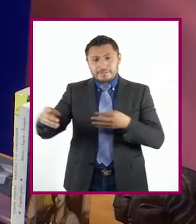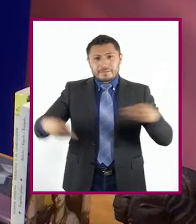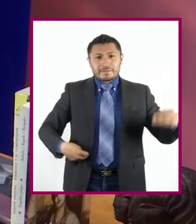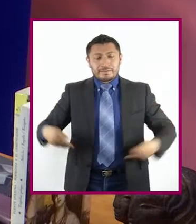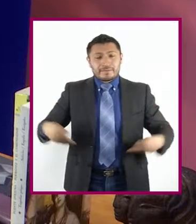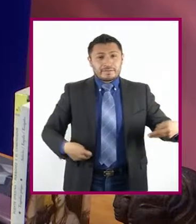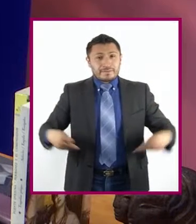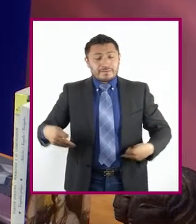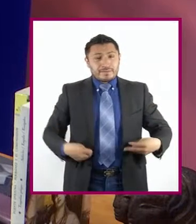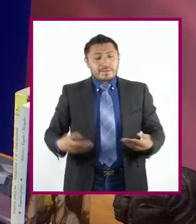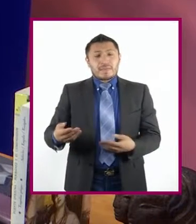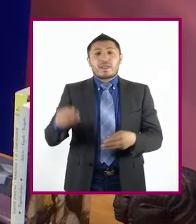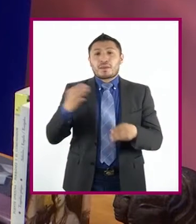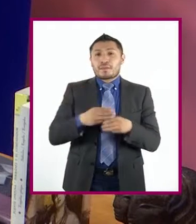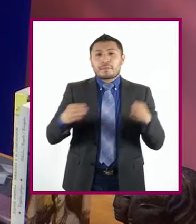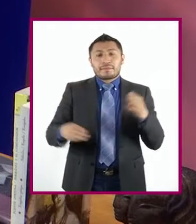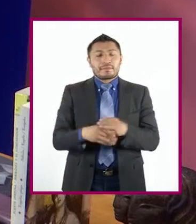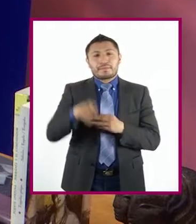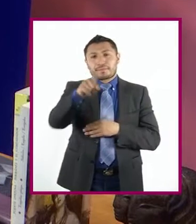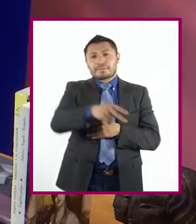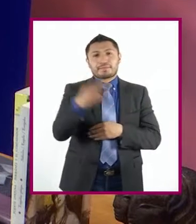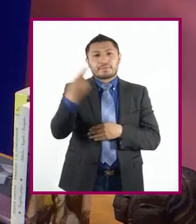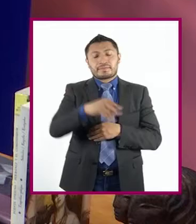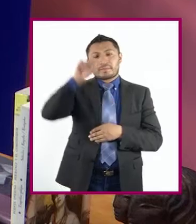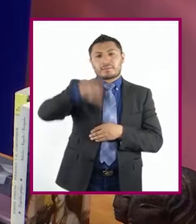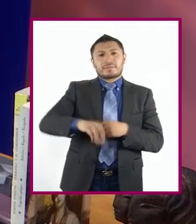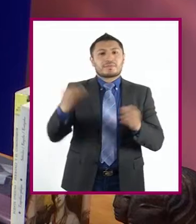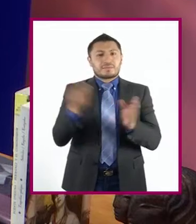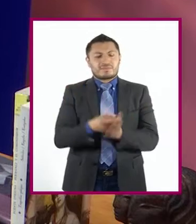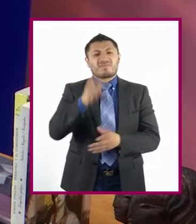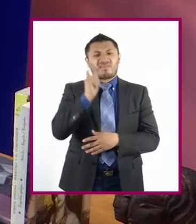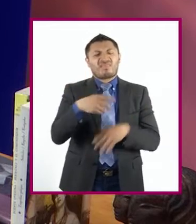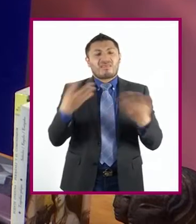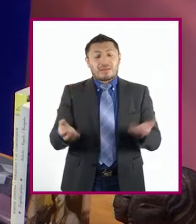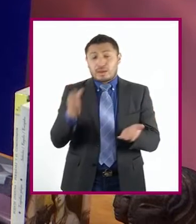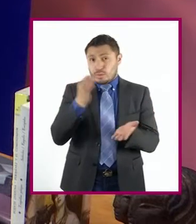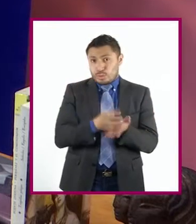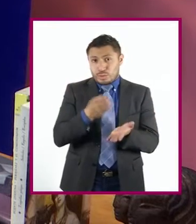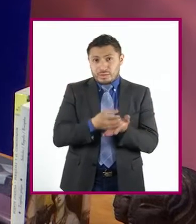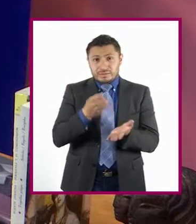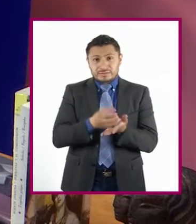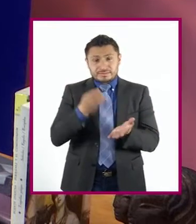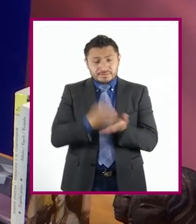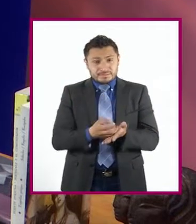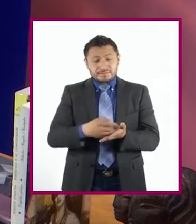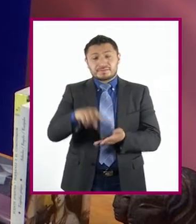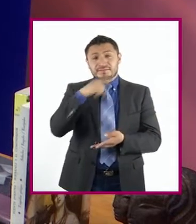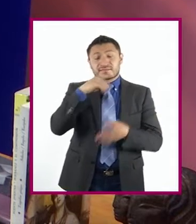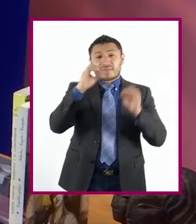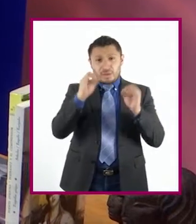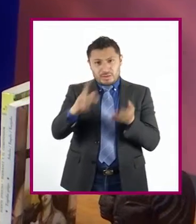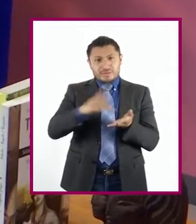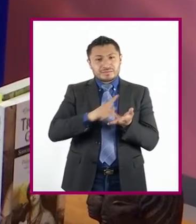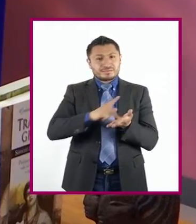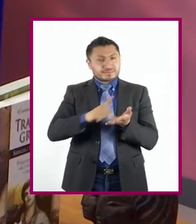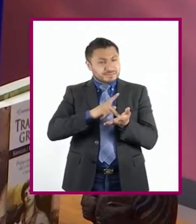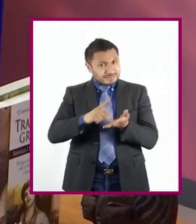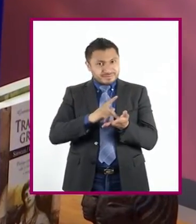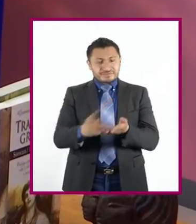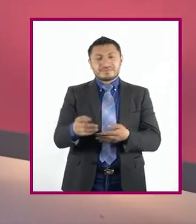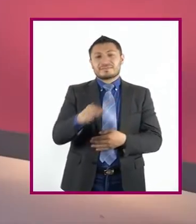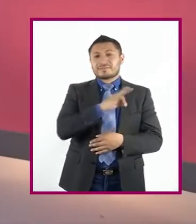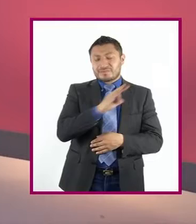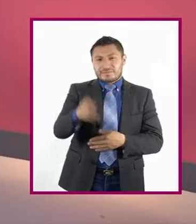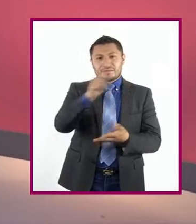Los materiales que van a necesitar para esta sesión son cuaderno y lápiz o bolígrafo, para que puedan